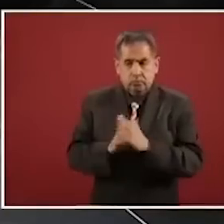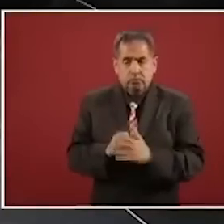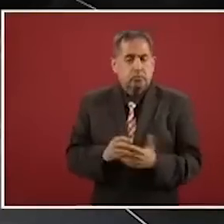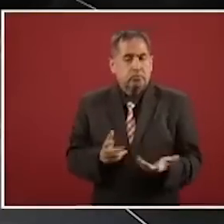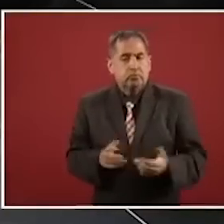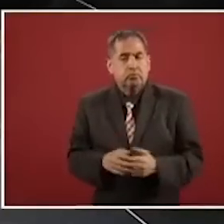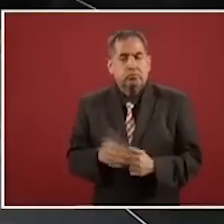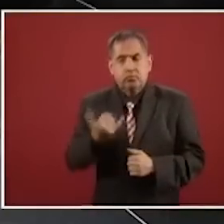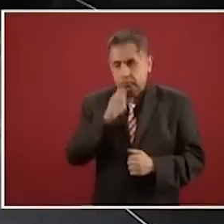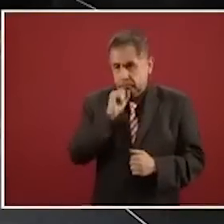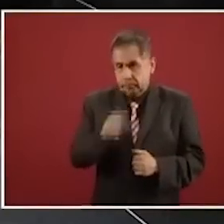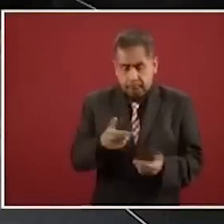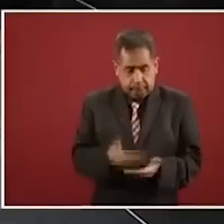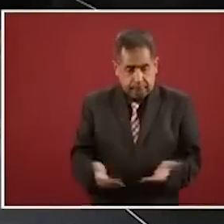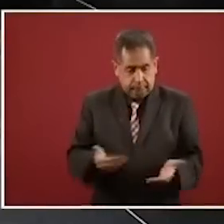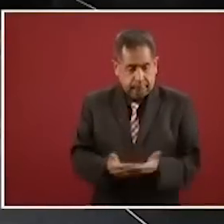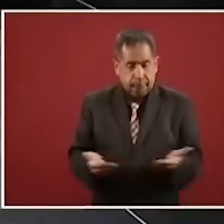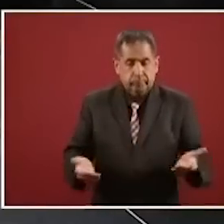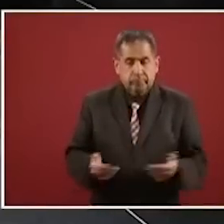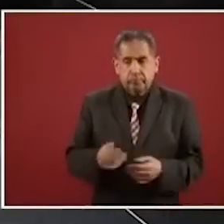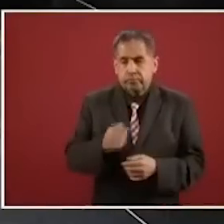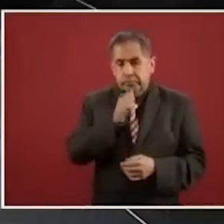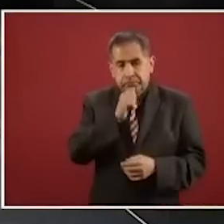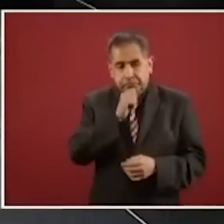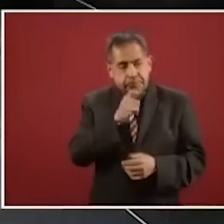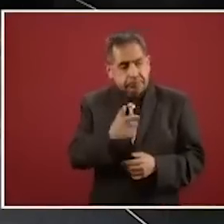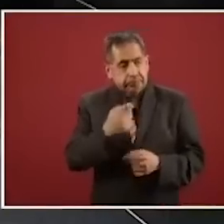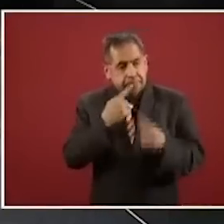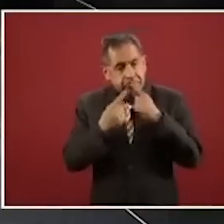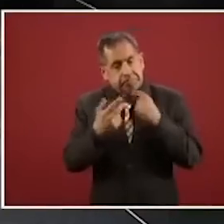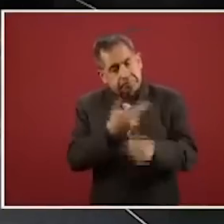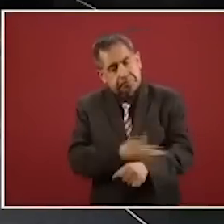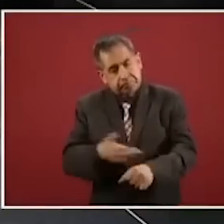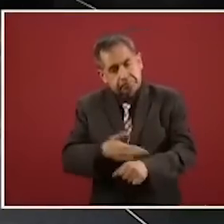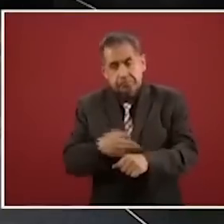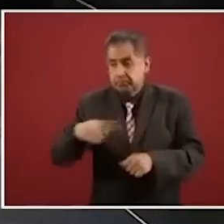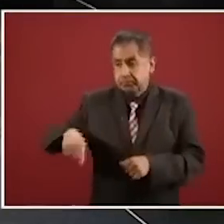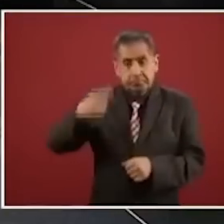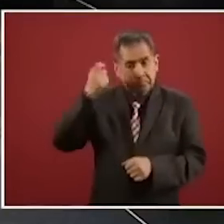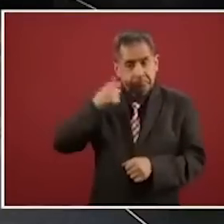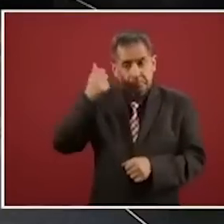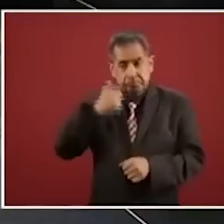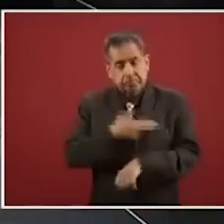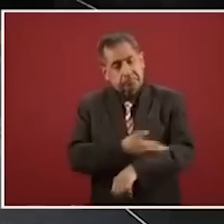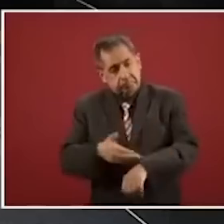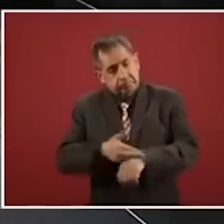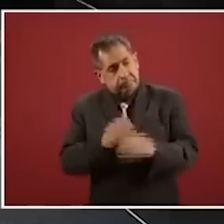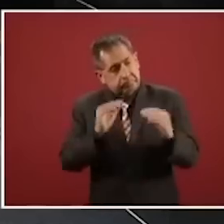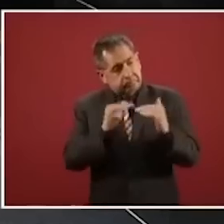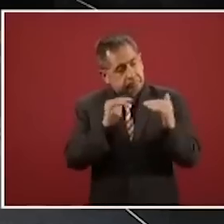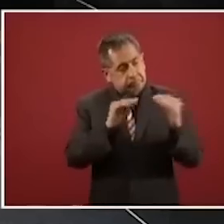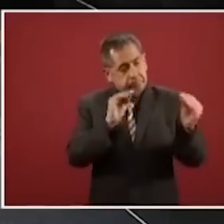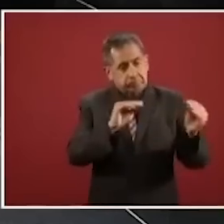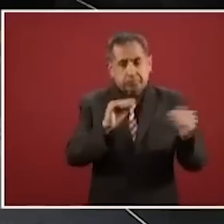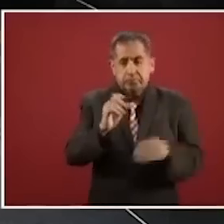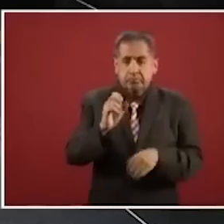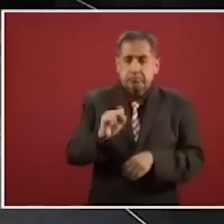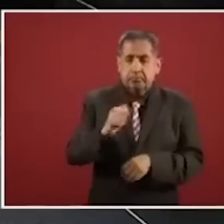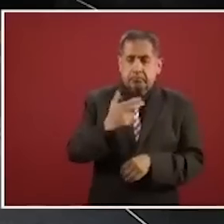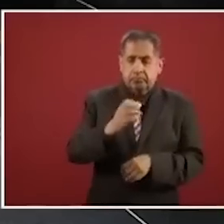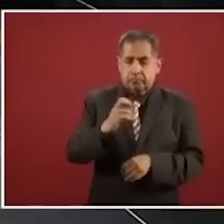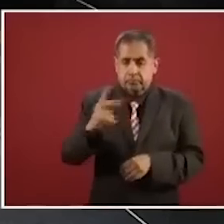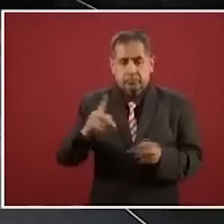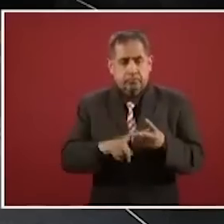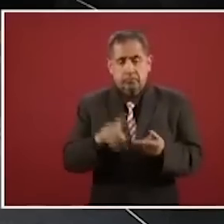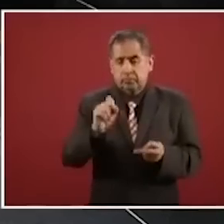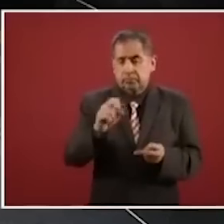de esto y hasta ahora, no obstante las gestiones que realizan los jubilados ante las autoridades de Hacienda, de Relaciones